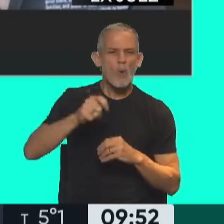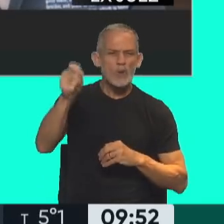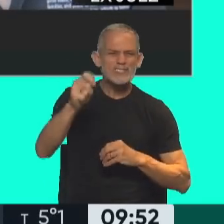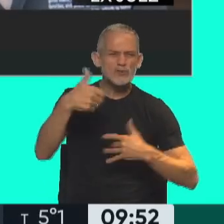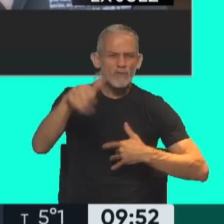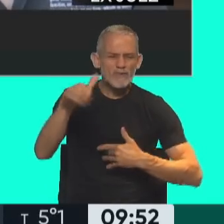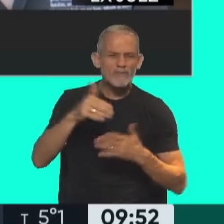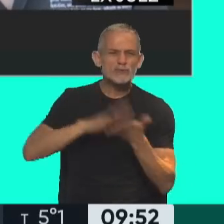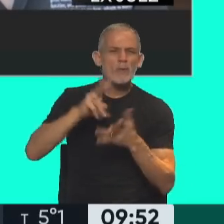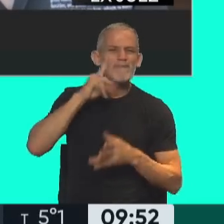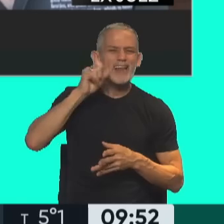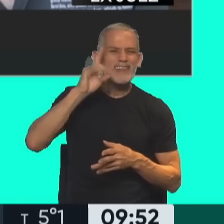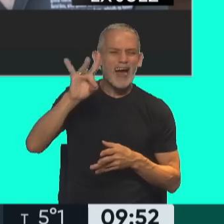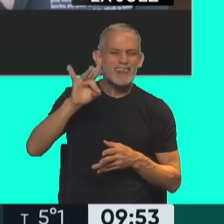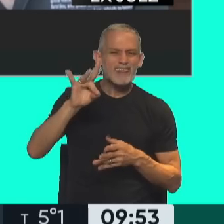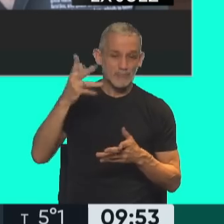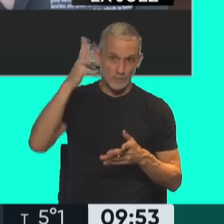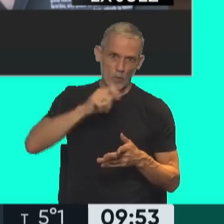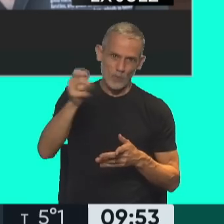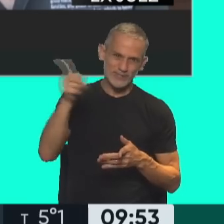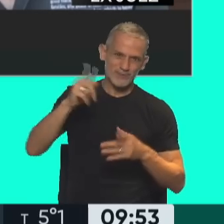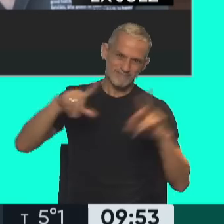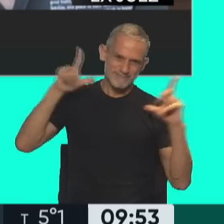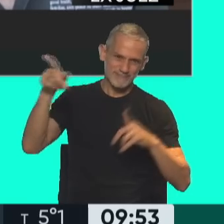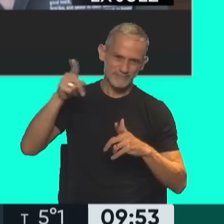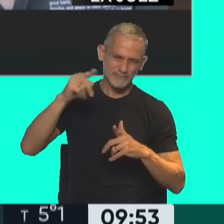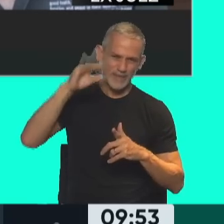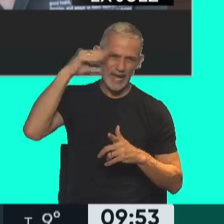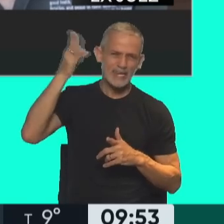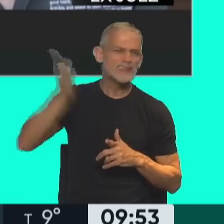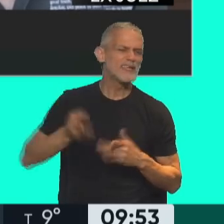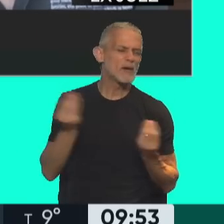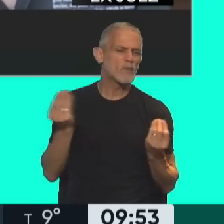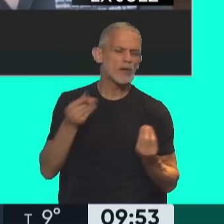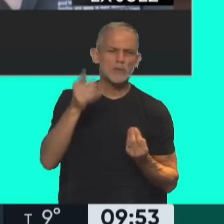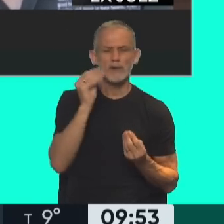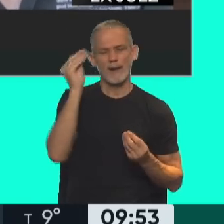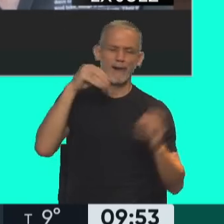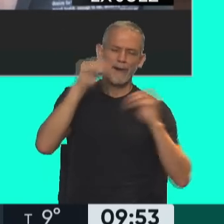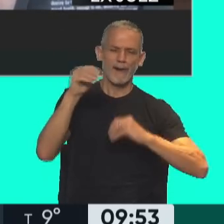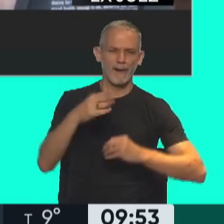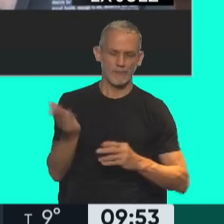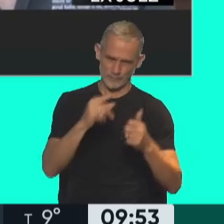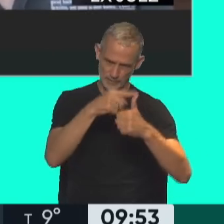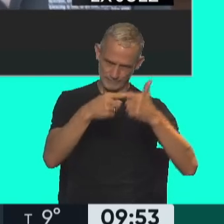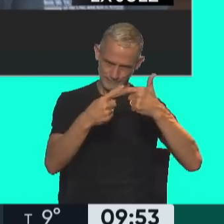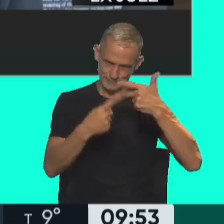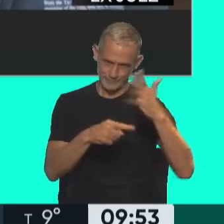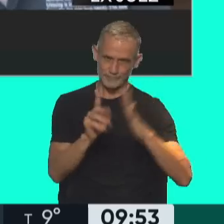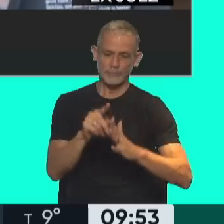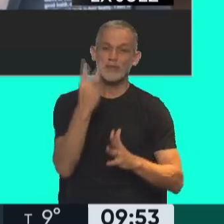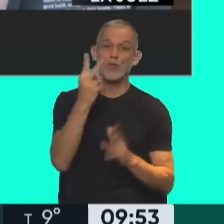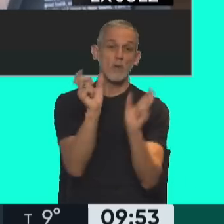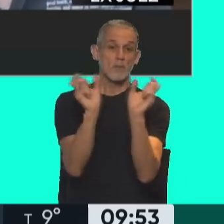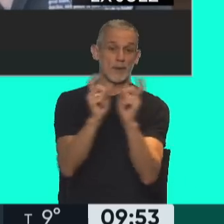está llevando adelante por la causa vialidad y que tiene la vicepresidenta como una de las imputadas hay varias razones en dos